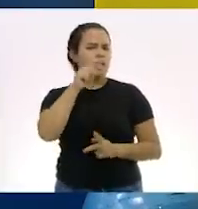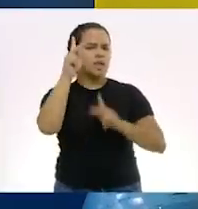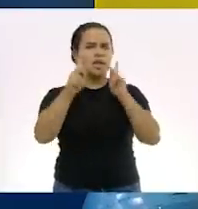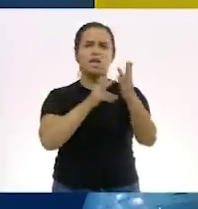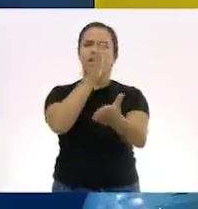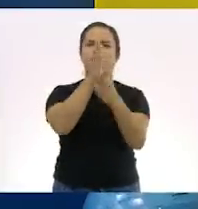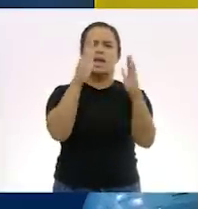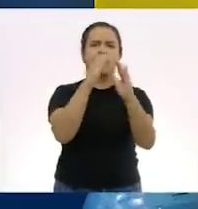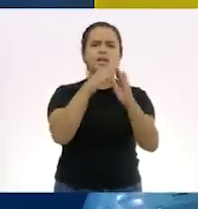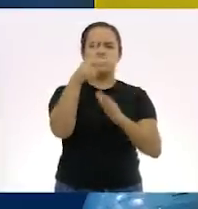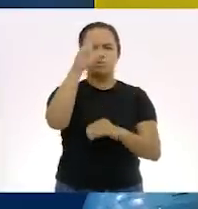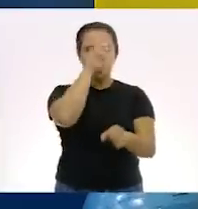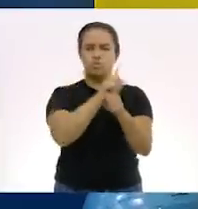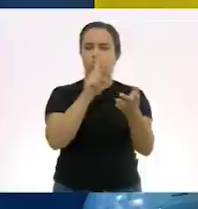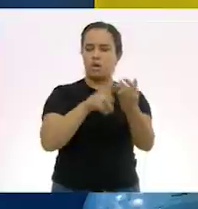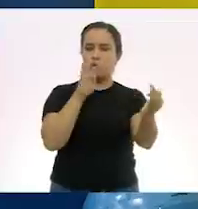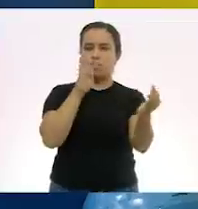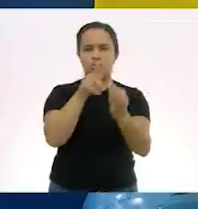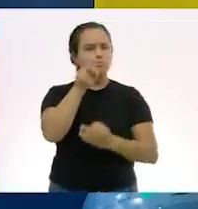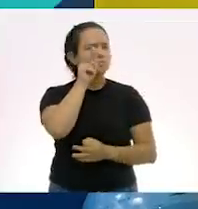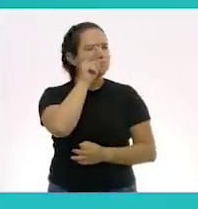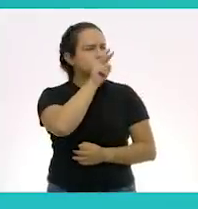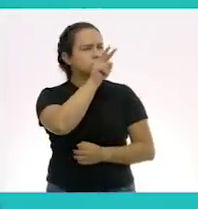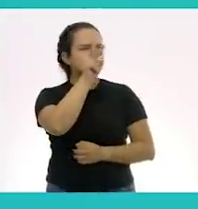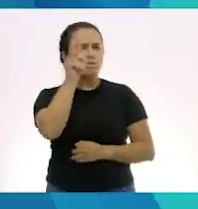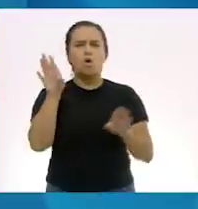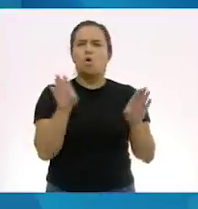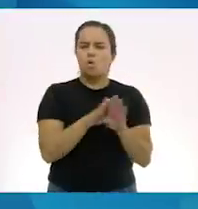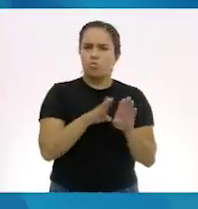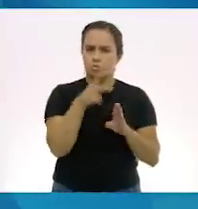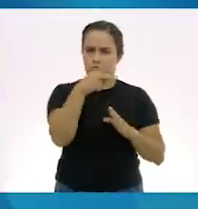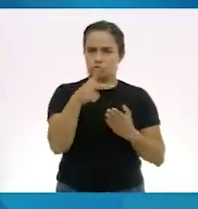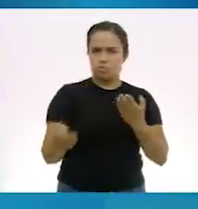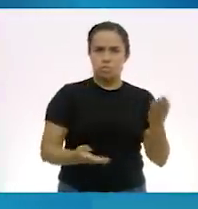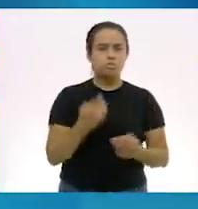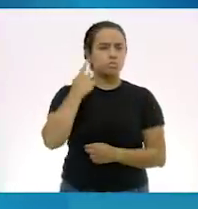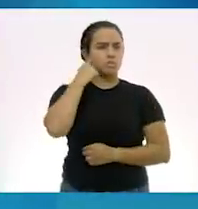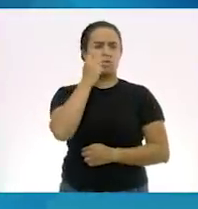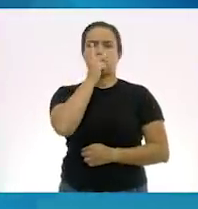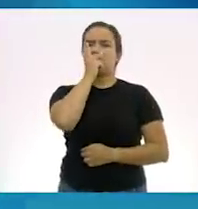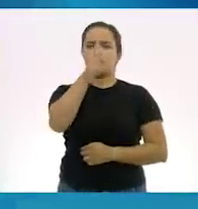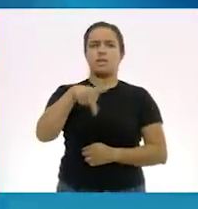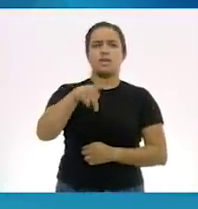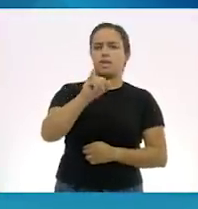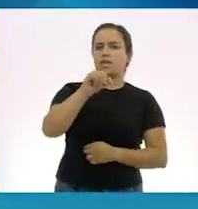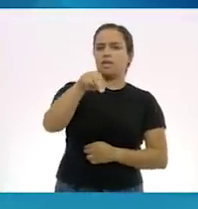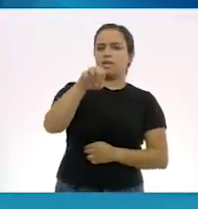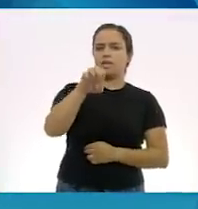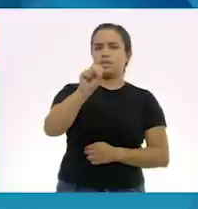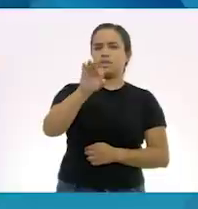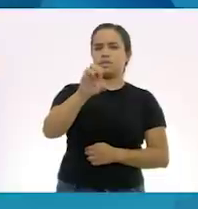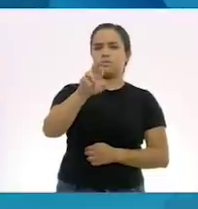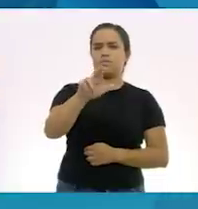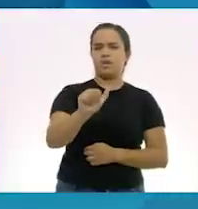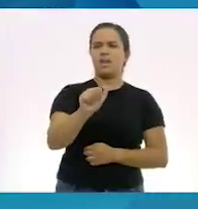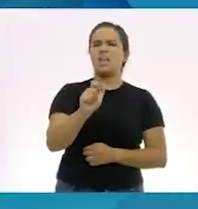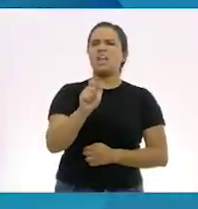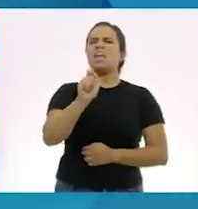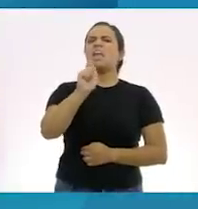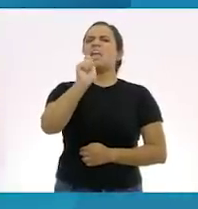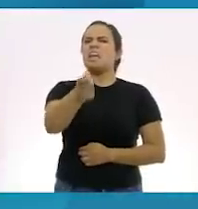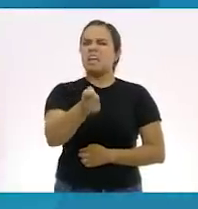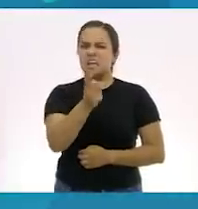ocasión vamos a experimentar con todo nuestro espacio y nuestro movimiento y vamos a ver los diferentes niveles y desplazamientos. Ah, interesante nos